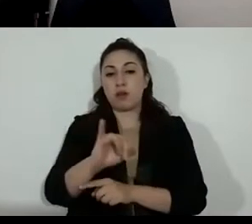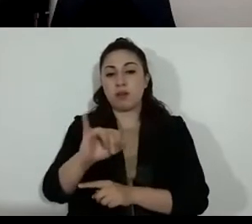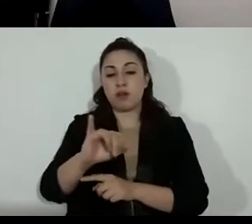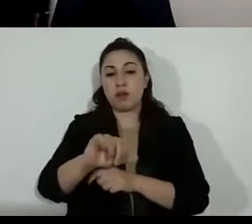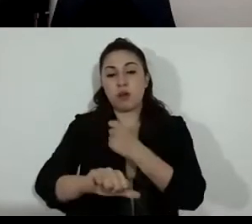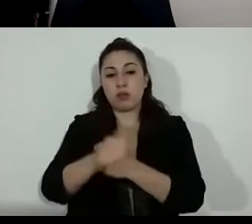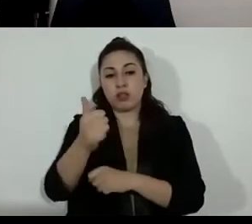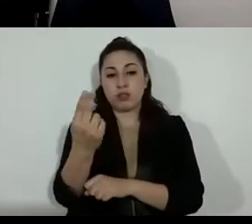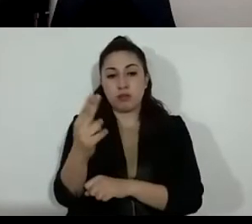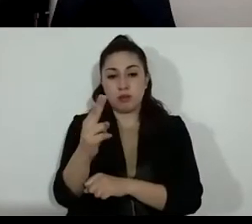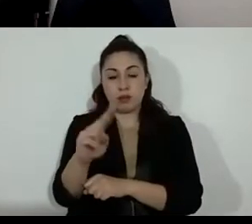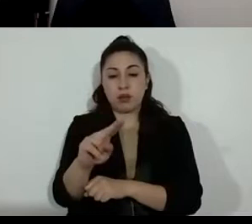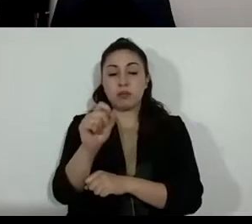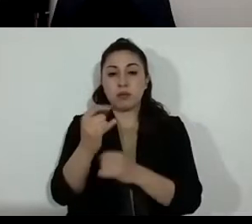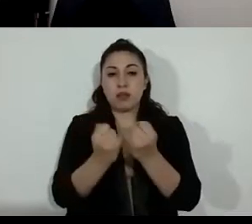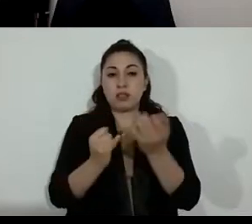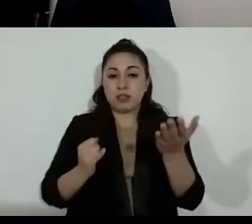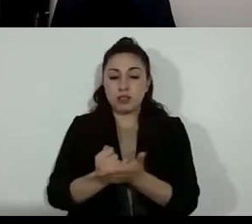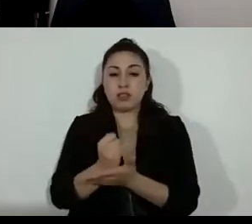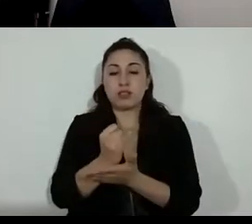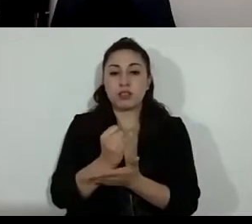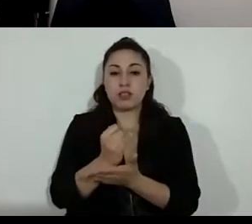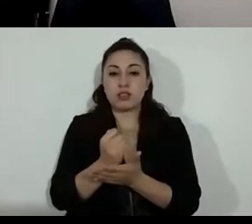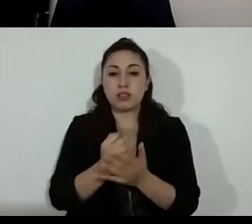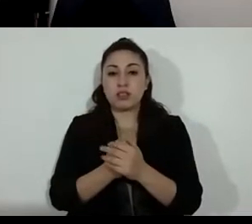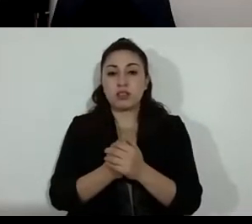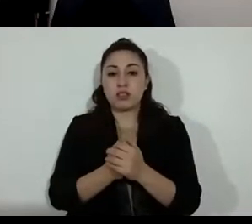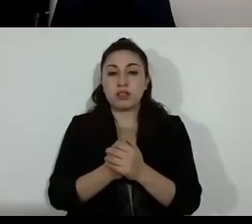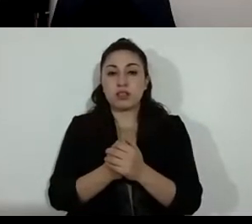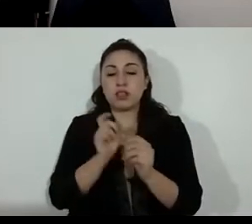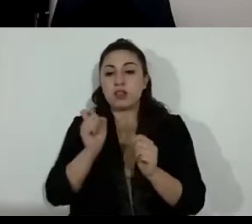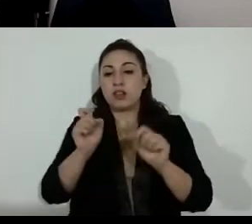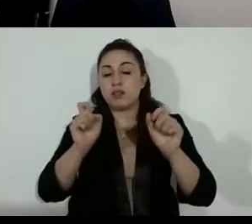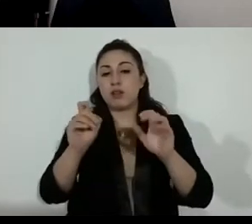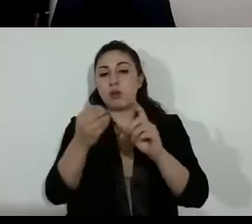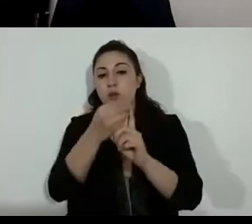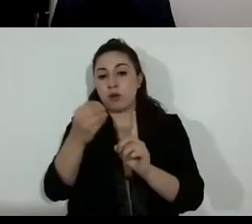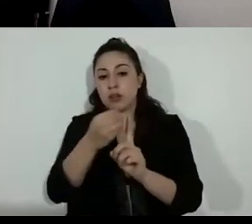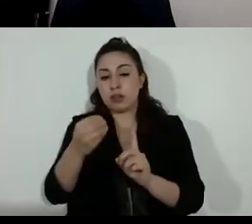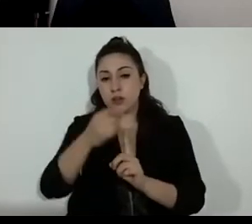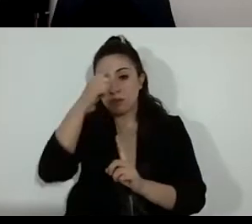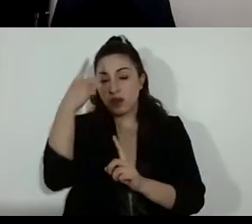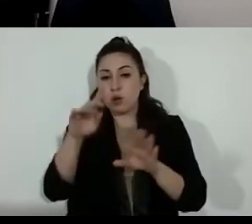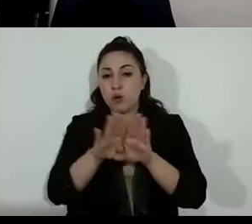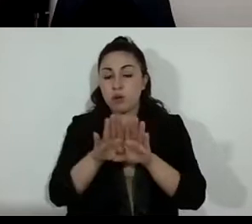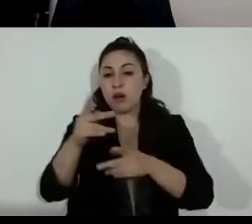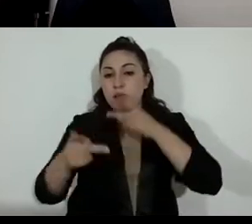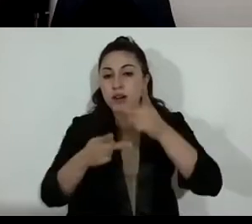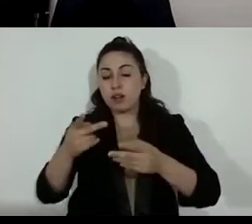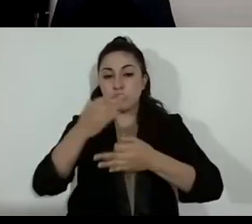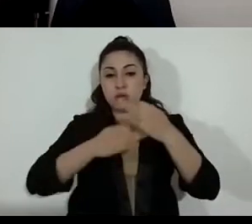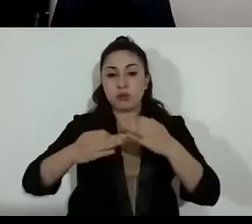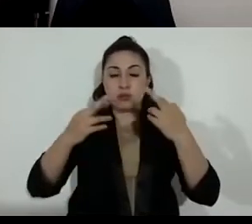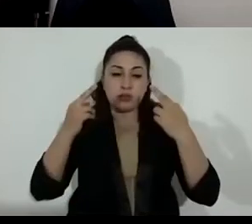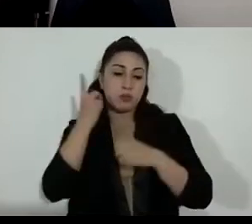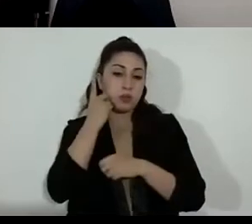mes. Asimismo, se establece el formato de intervenciones de las asociaciones y grupos parlamentarios.